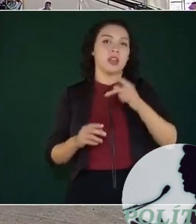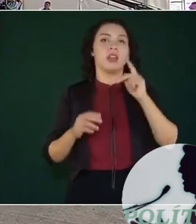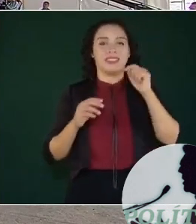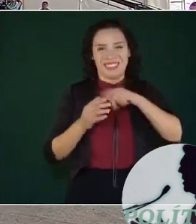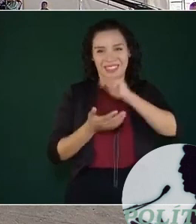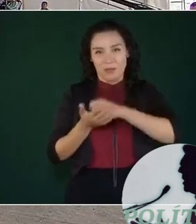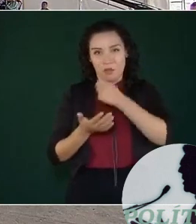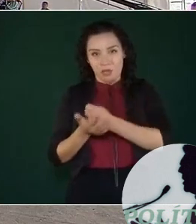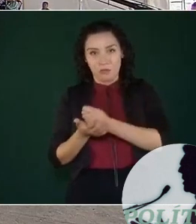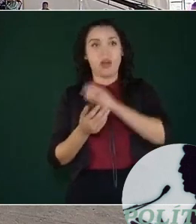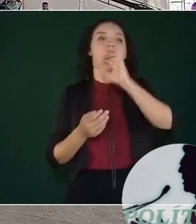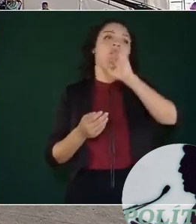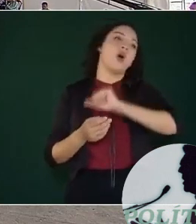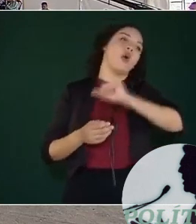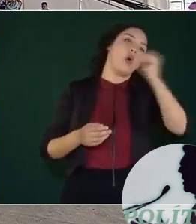el país, de